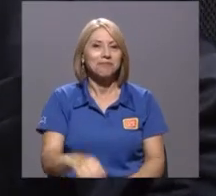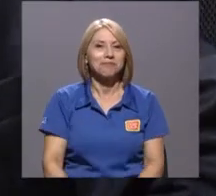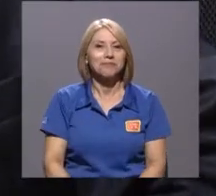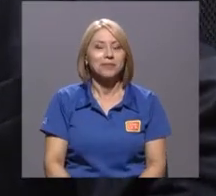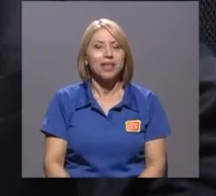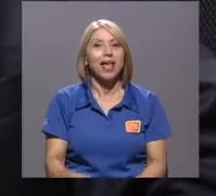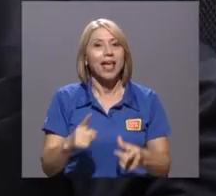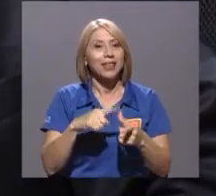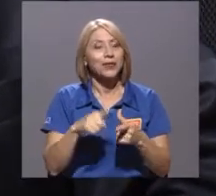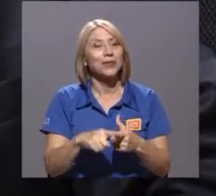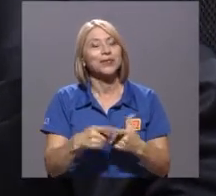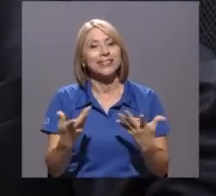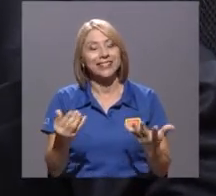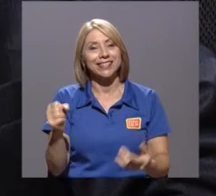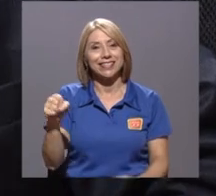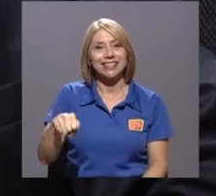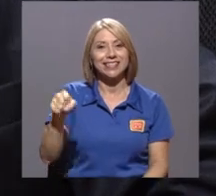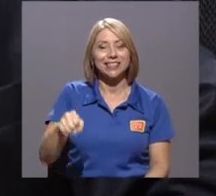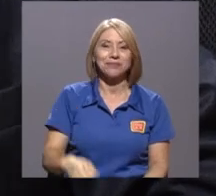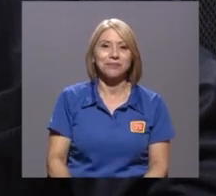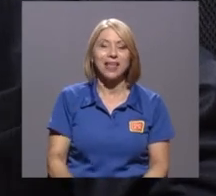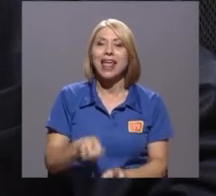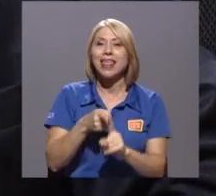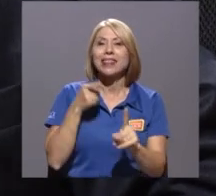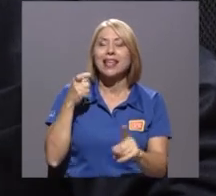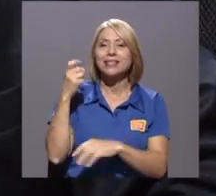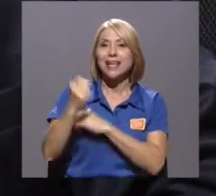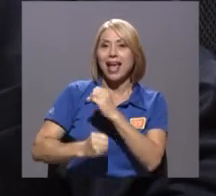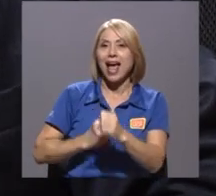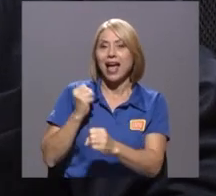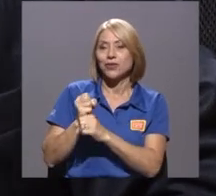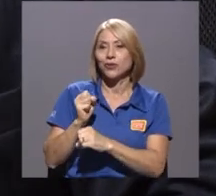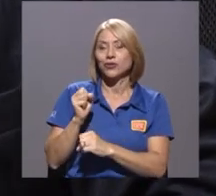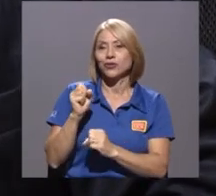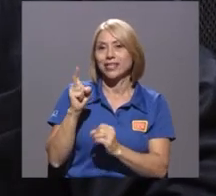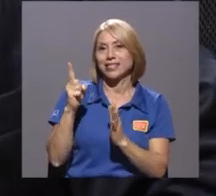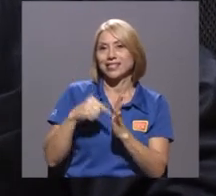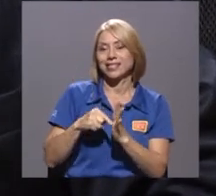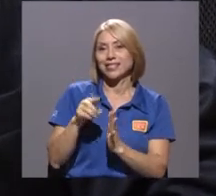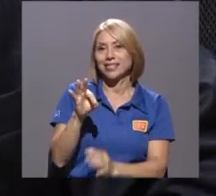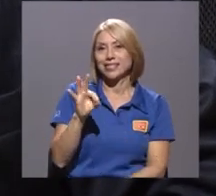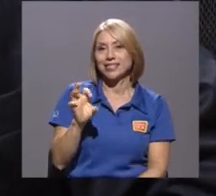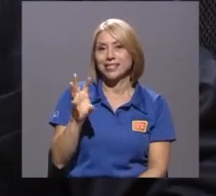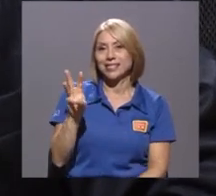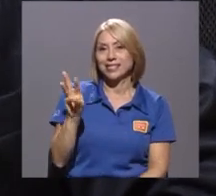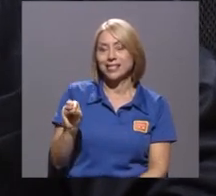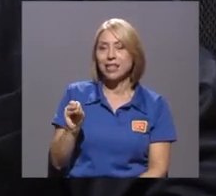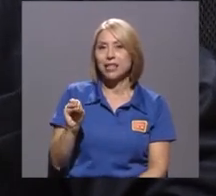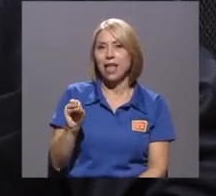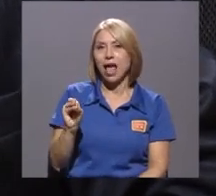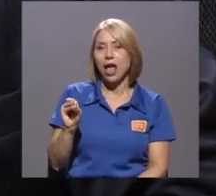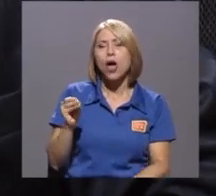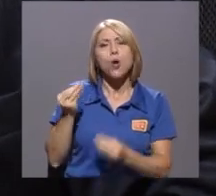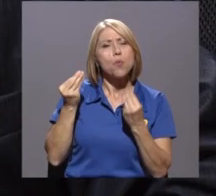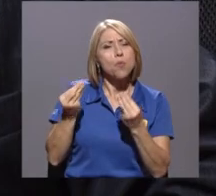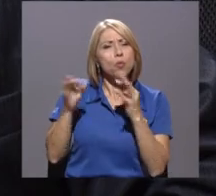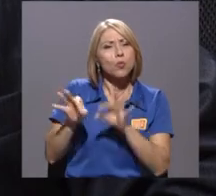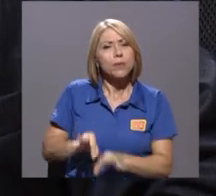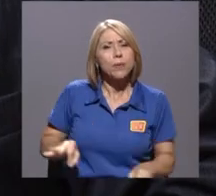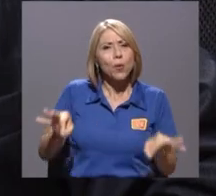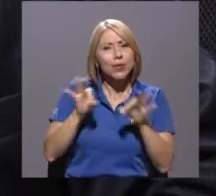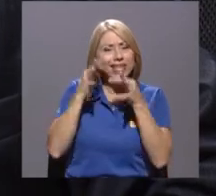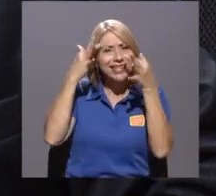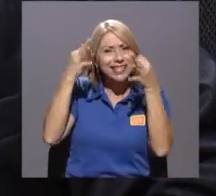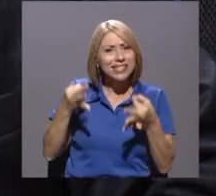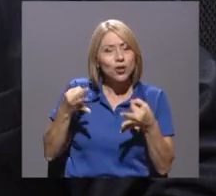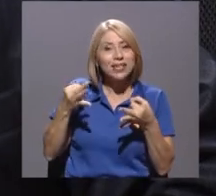bueno sí desde los años 60 hubo decisiones muy importantes para desarrollar esta